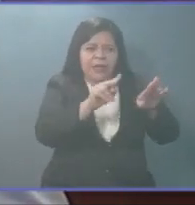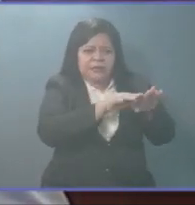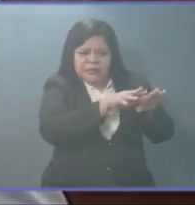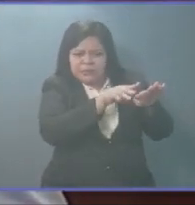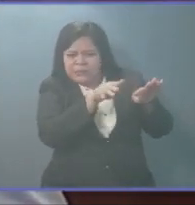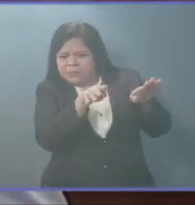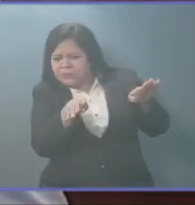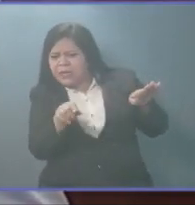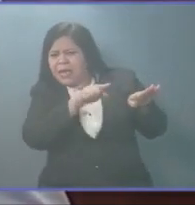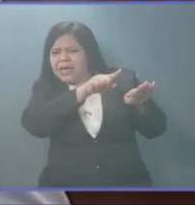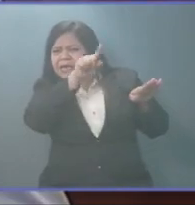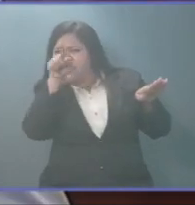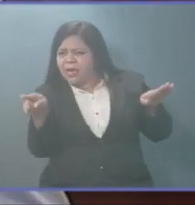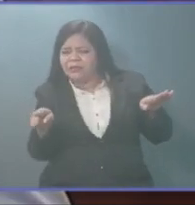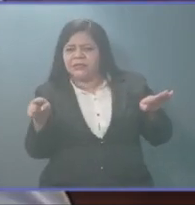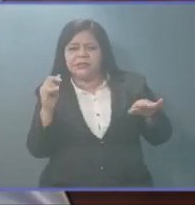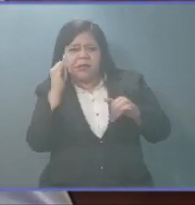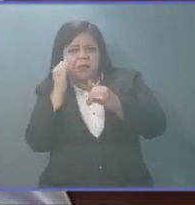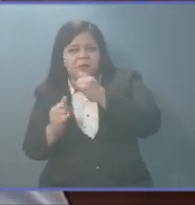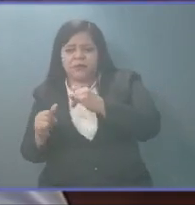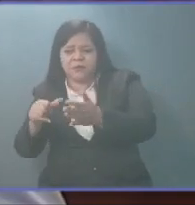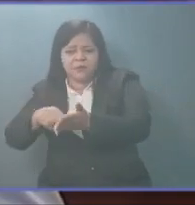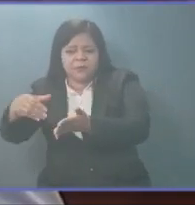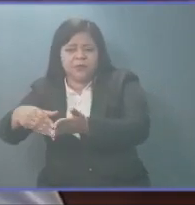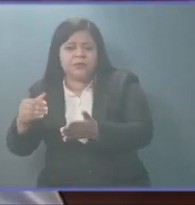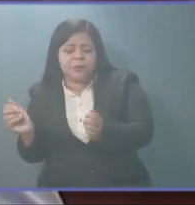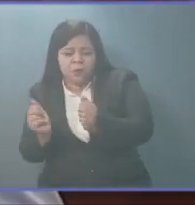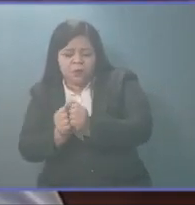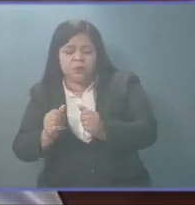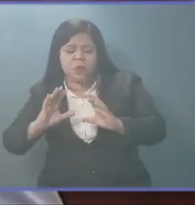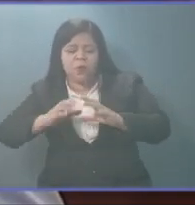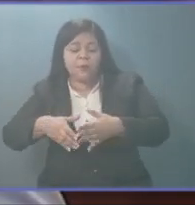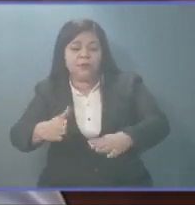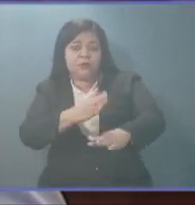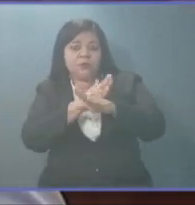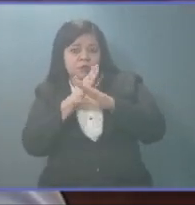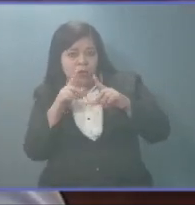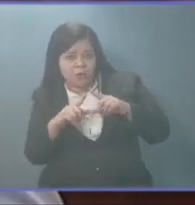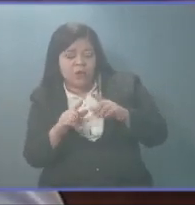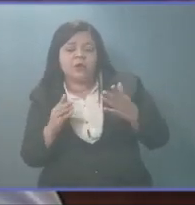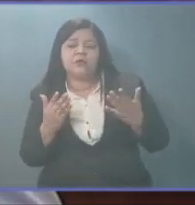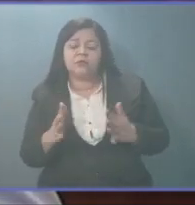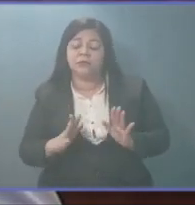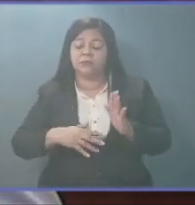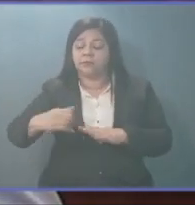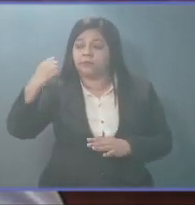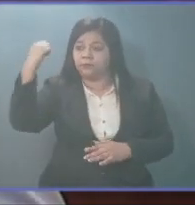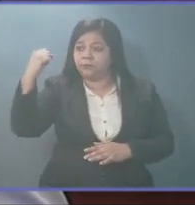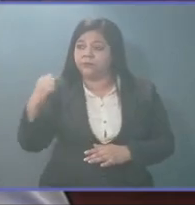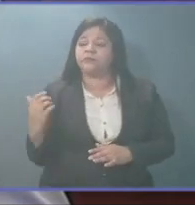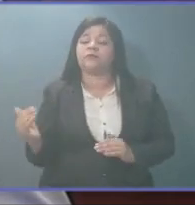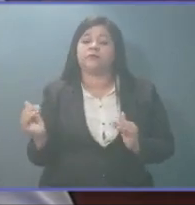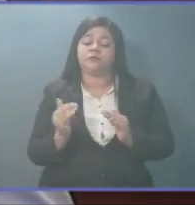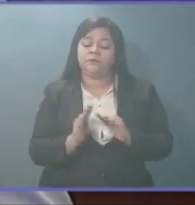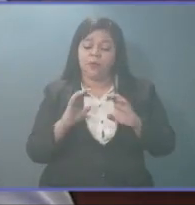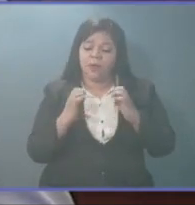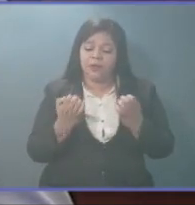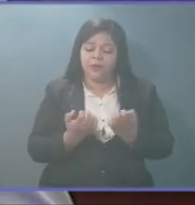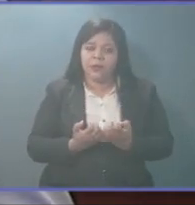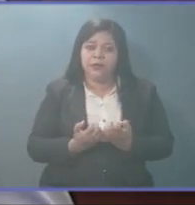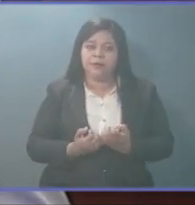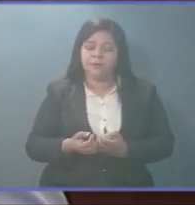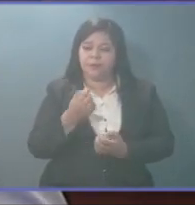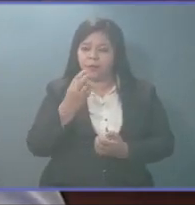este esfuerzo lo hemos realizado con las comisiones de protección civil, claves en este esfuerzo, además del equipo incansable